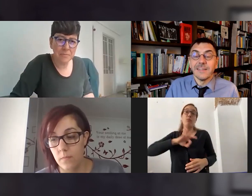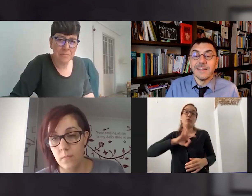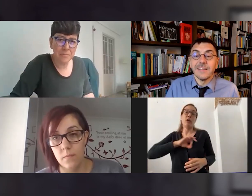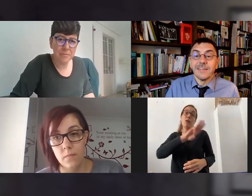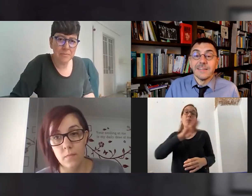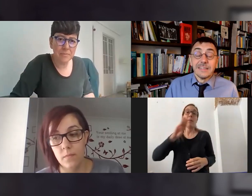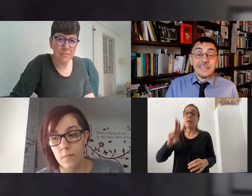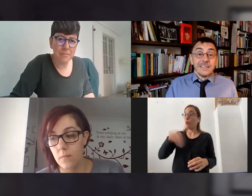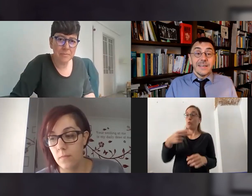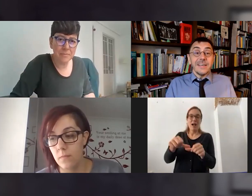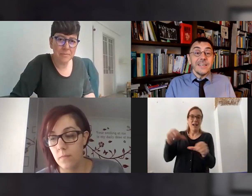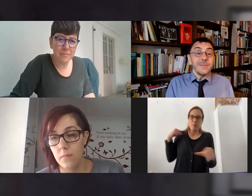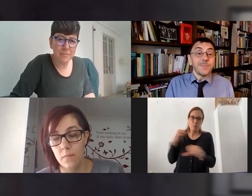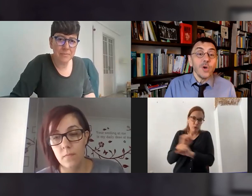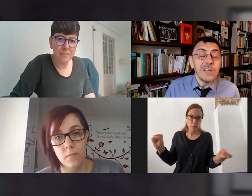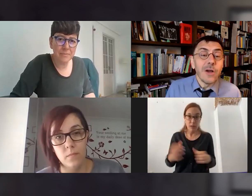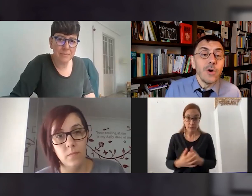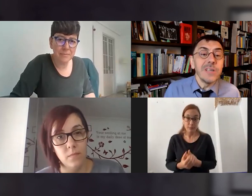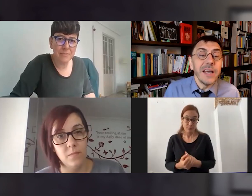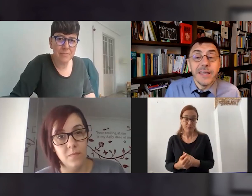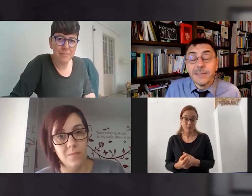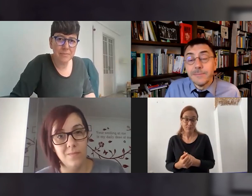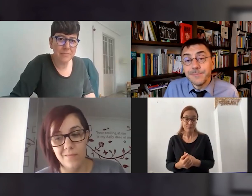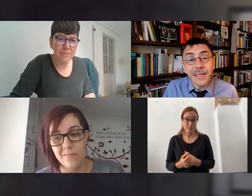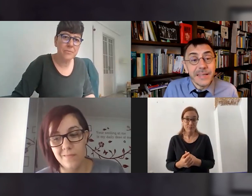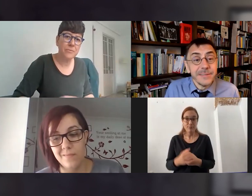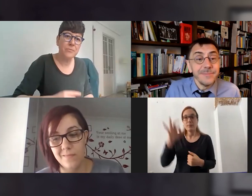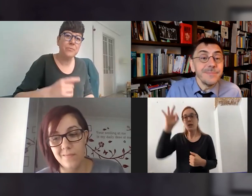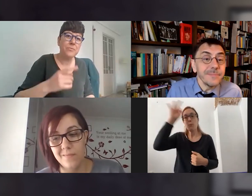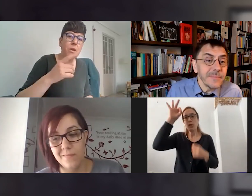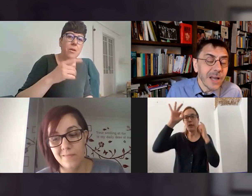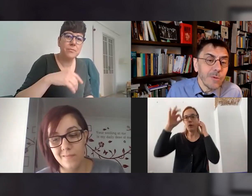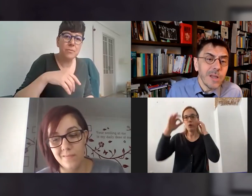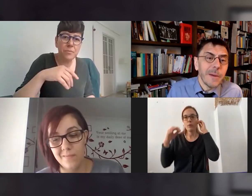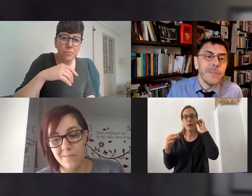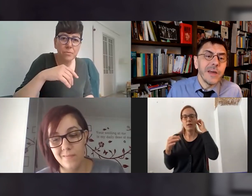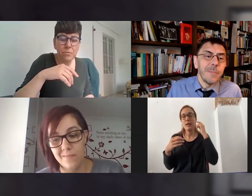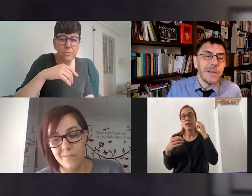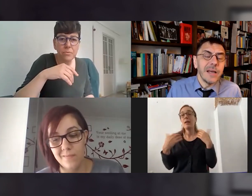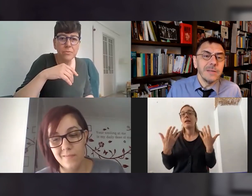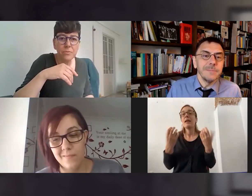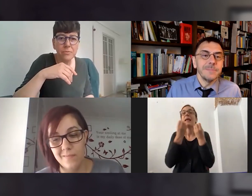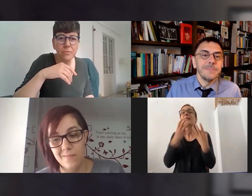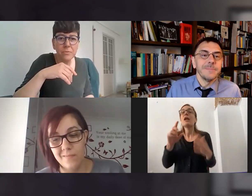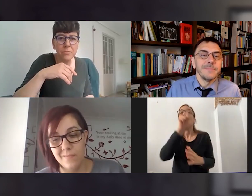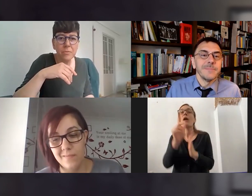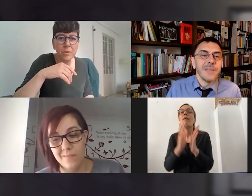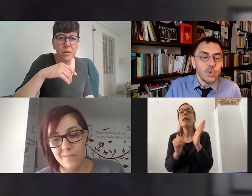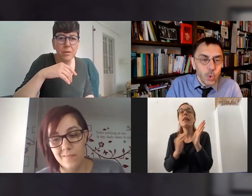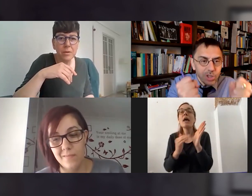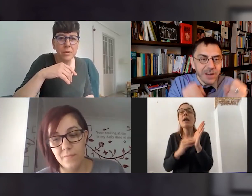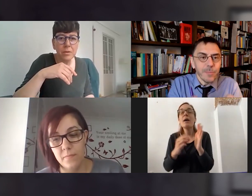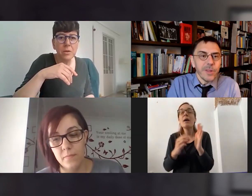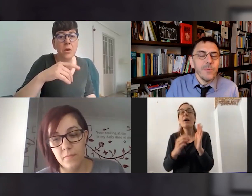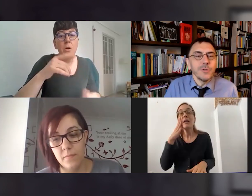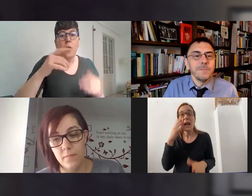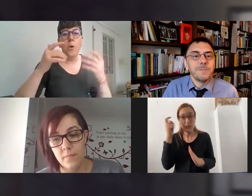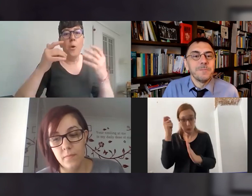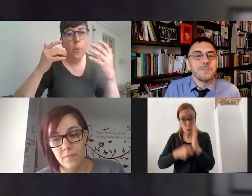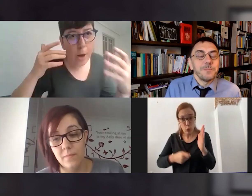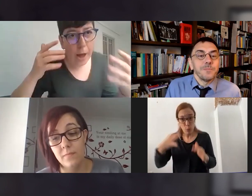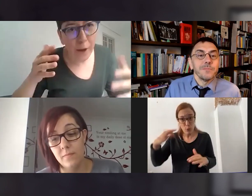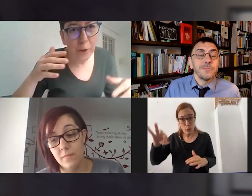hecho. Ay, ¿cómo es la cosa en la Comunidad Valenciana, Pilar? ¿Es duro ser de